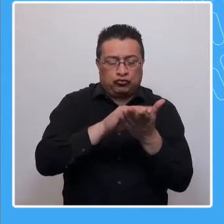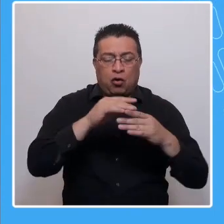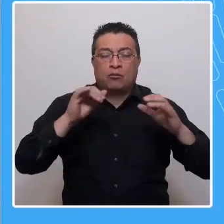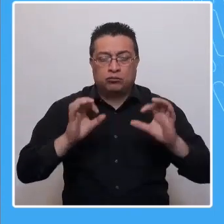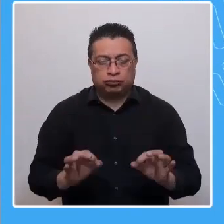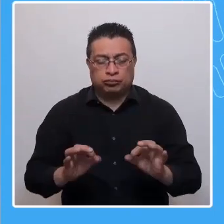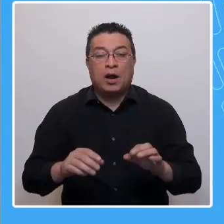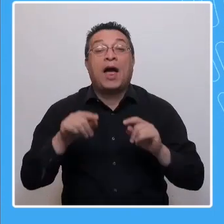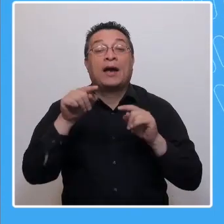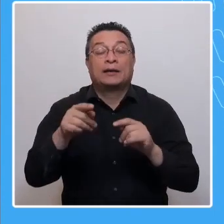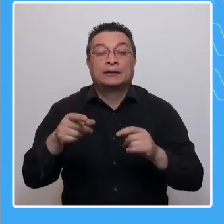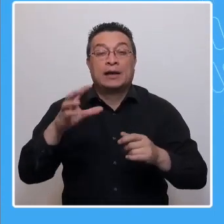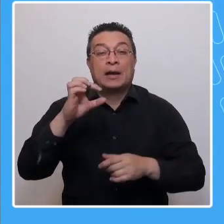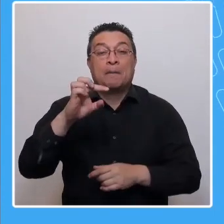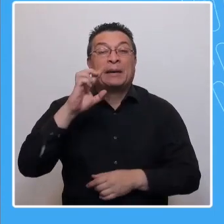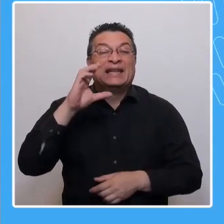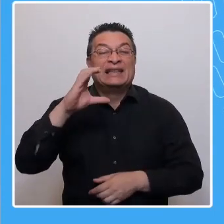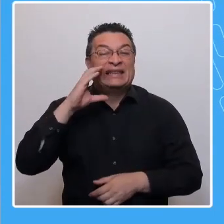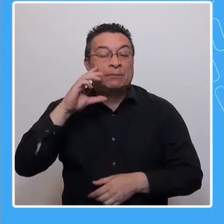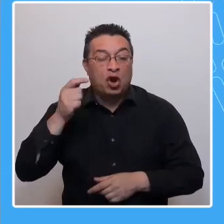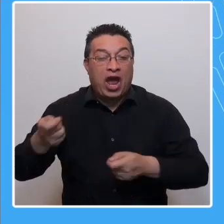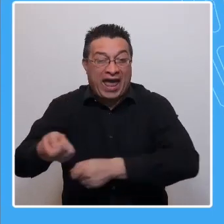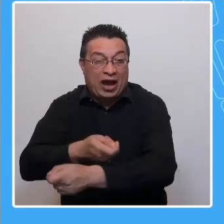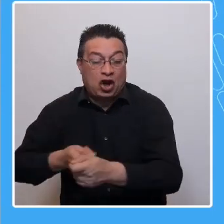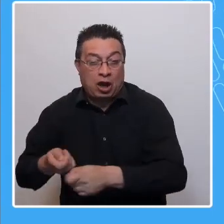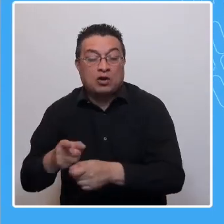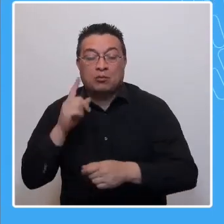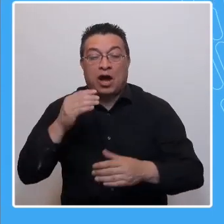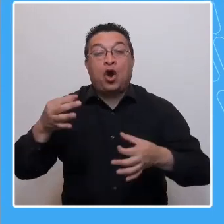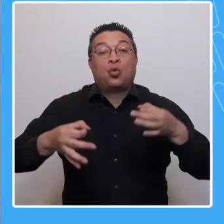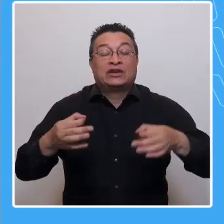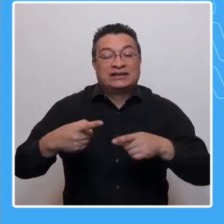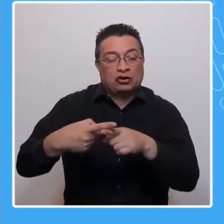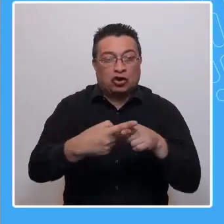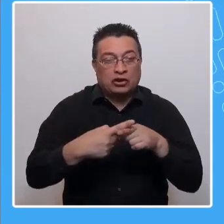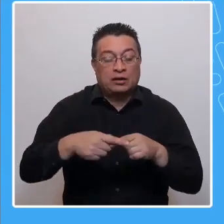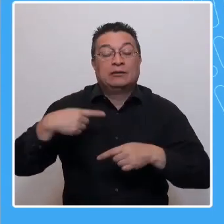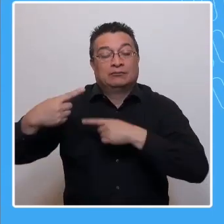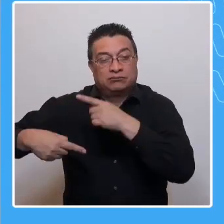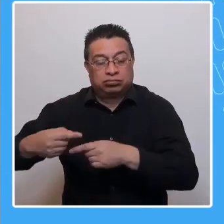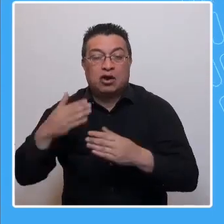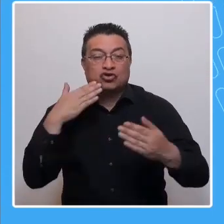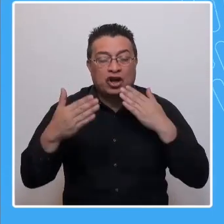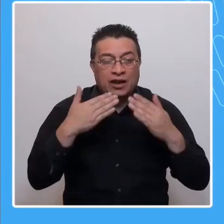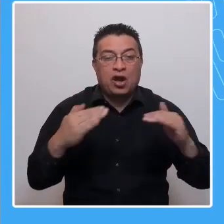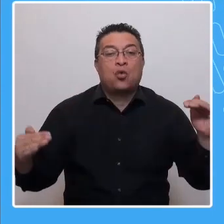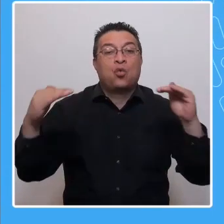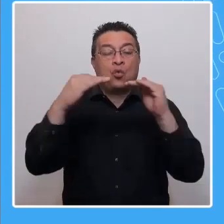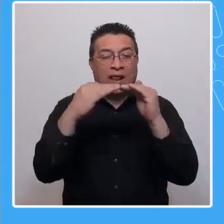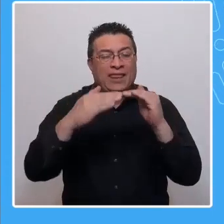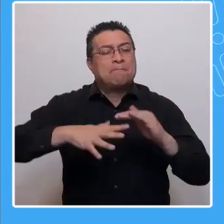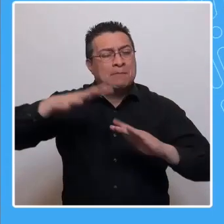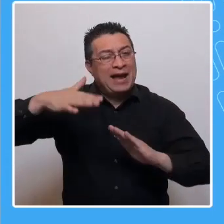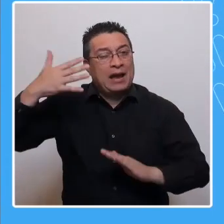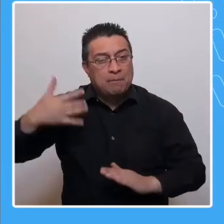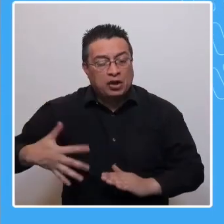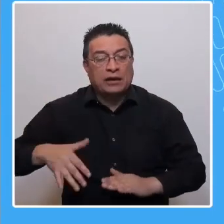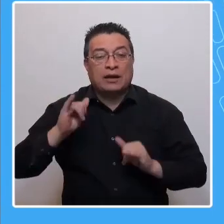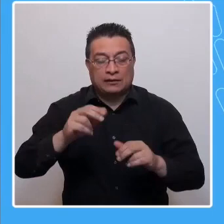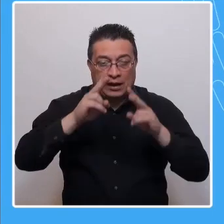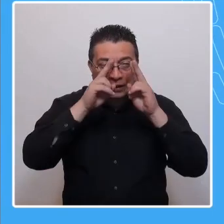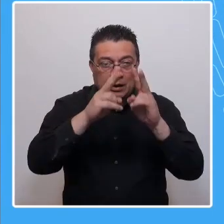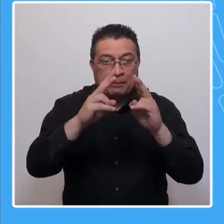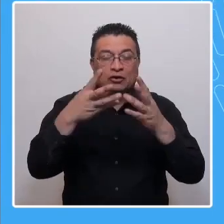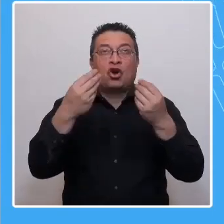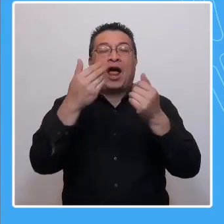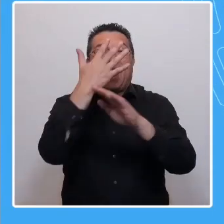que los principios económicos deben ser, por ejemplo, la justicia social intergeneracional, solidaridad, igualdad sustantiva, por supuesto que el respeto a la naturaleza y